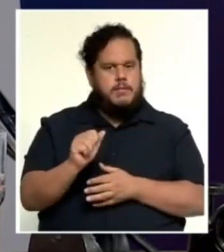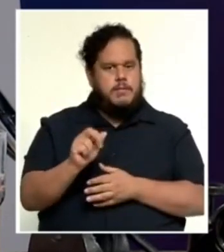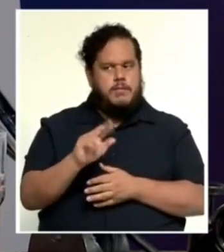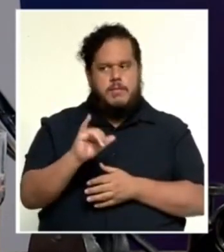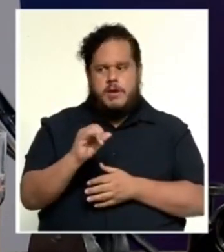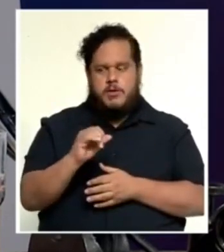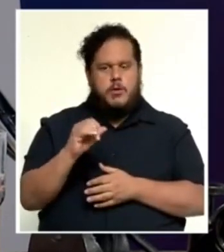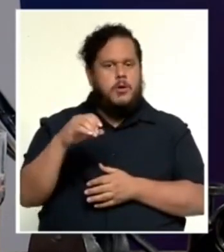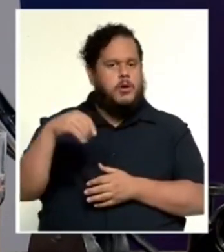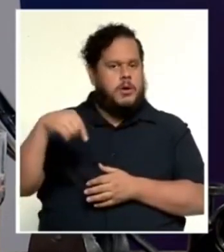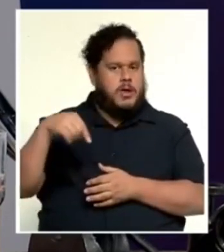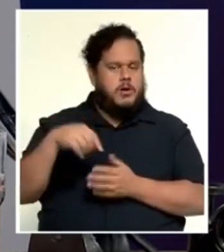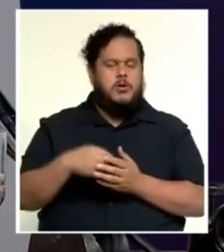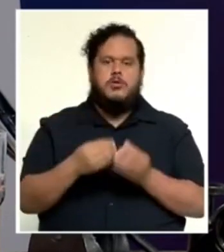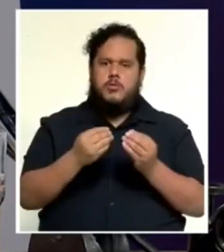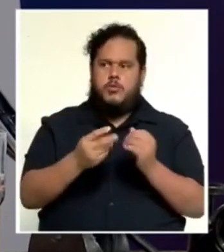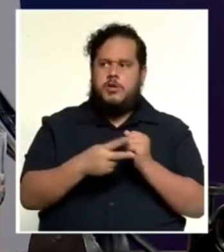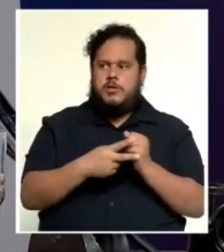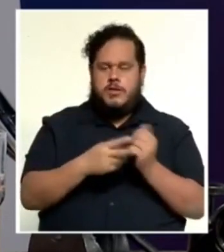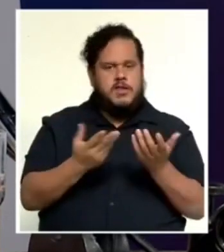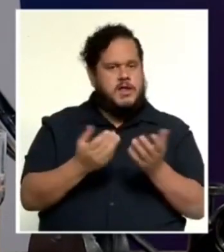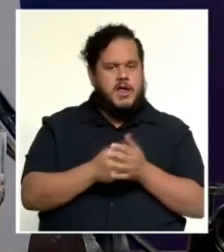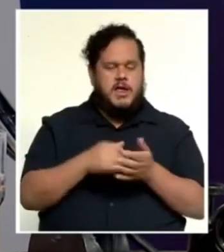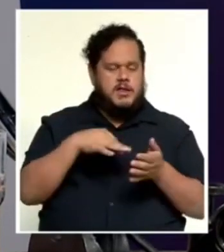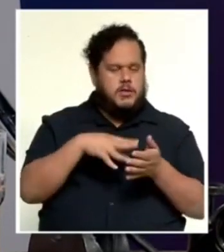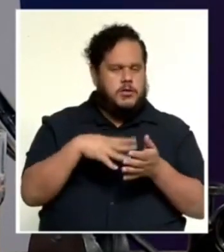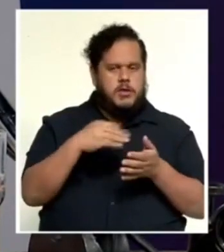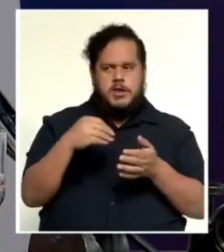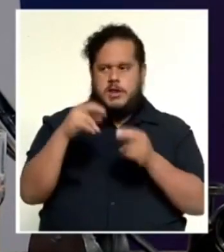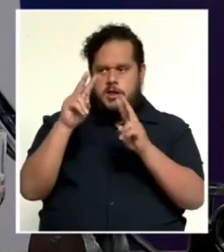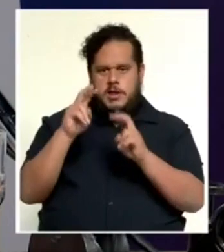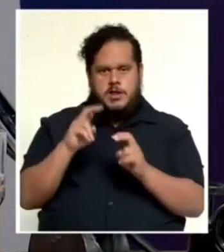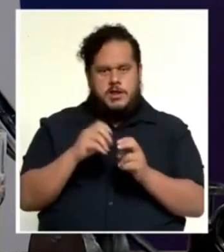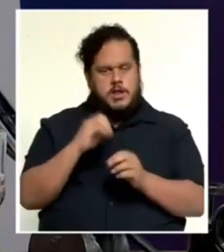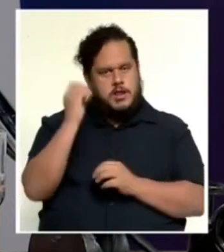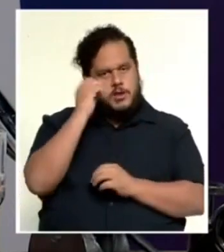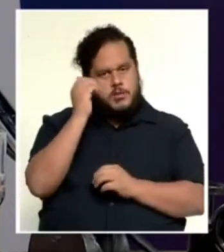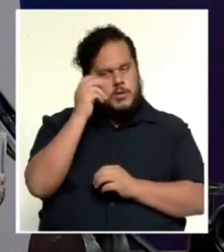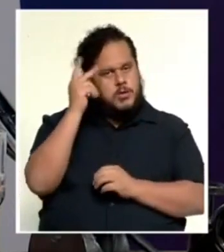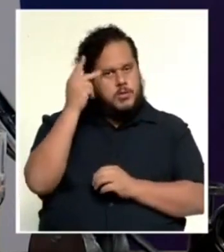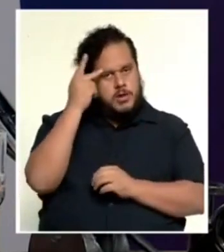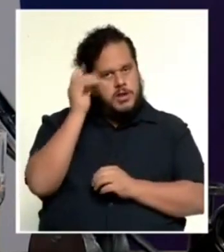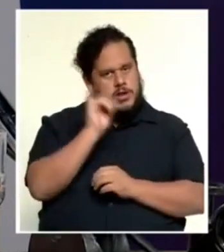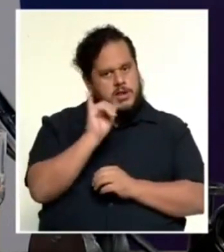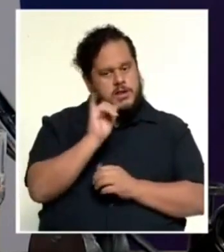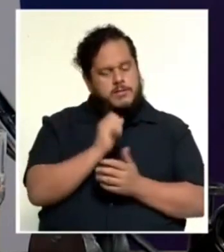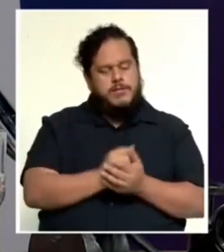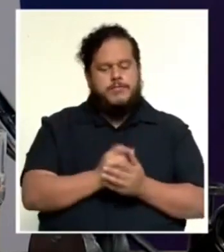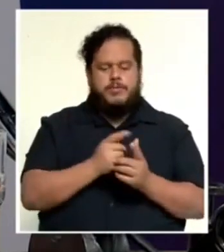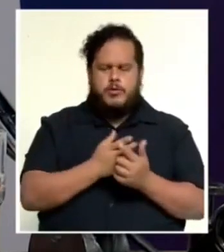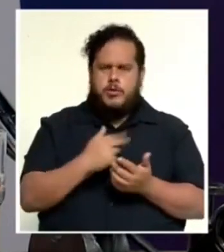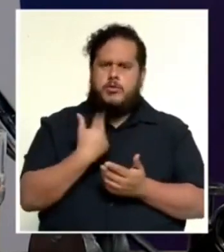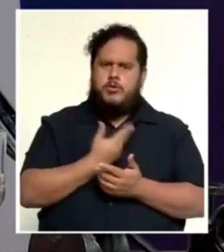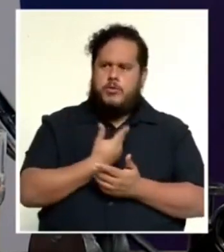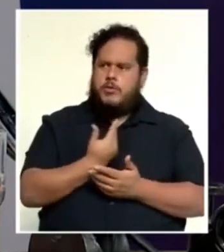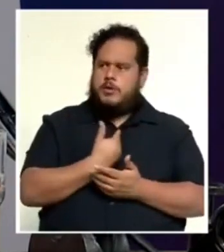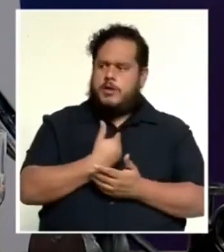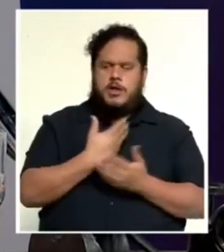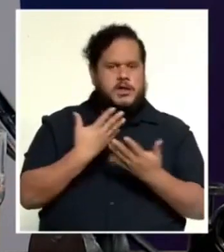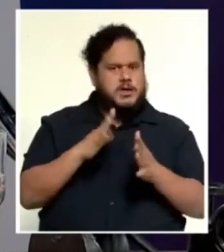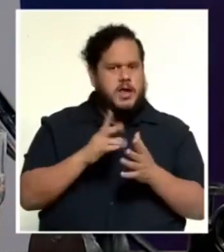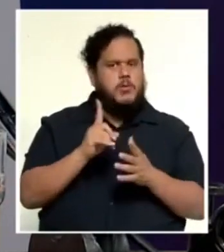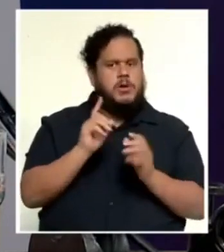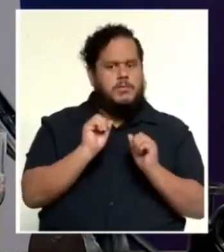estado con nosotros varias veces, de estudios y análisis de opinión política también. Entonces vamos a tener, digamos, ya